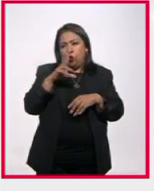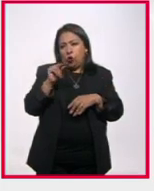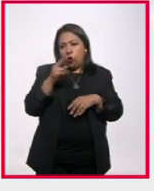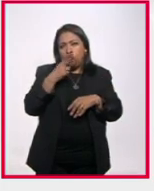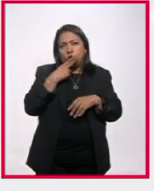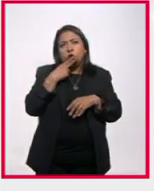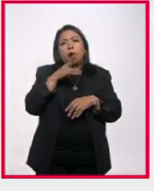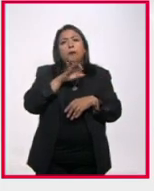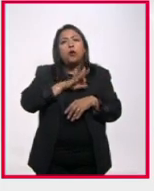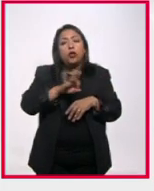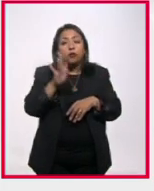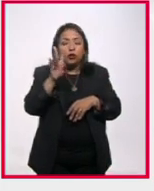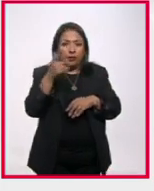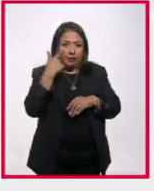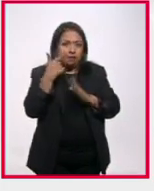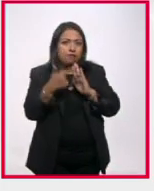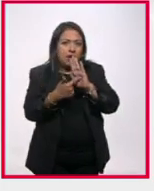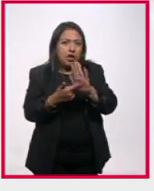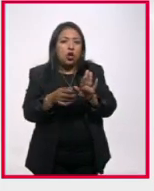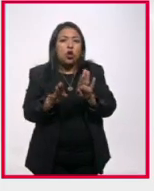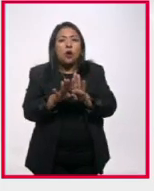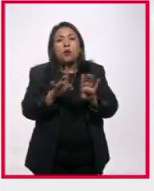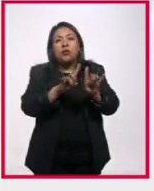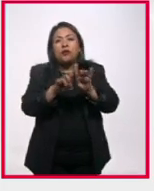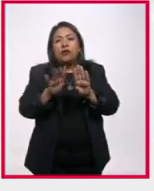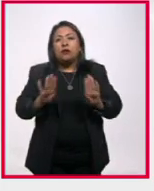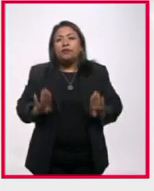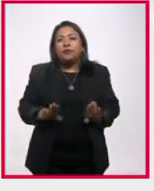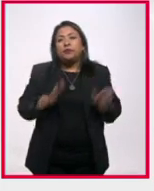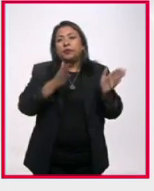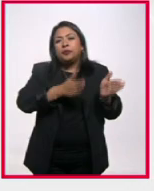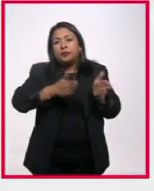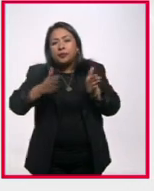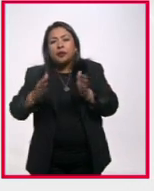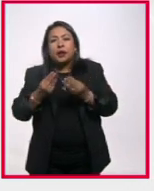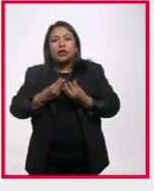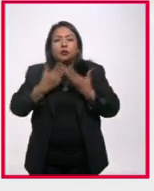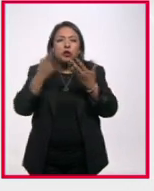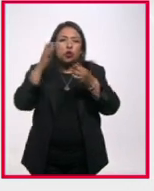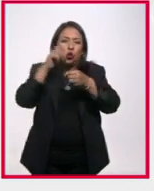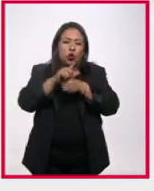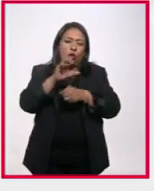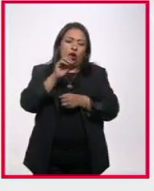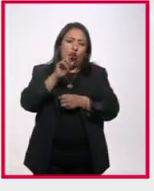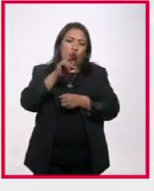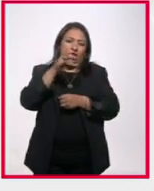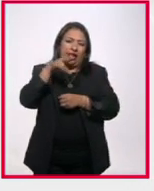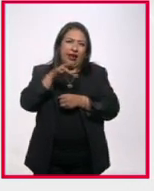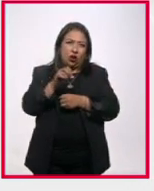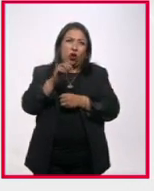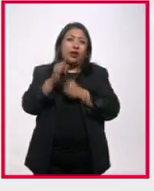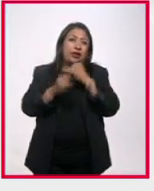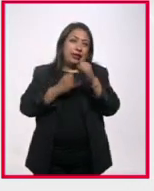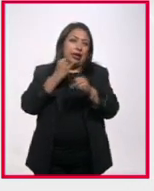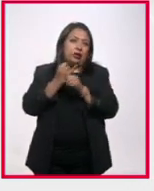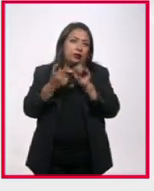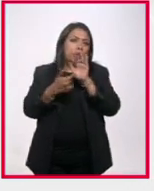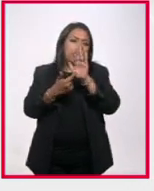pues nos permite efectivamente mostrar muy diversos facetos de lo que es la expresión de la cultura del órgano, pues en el ámbito